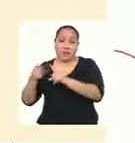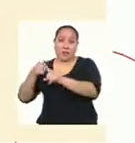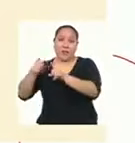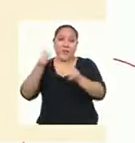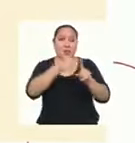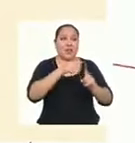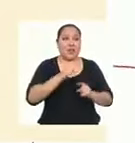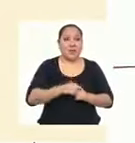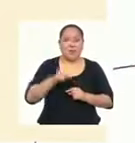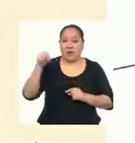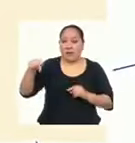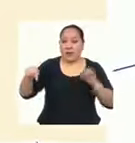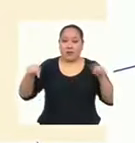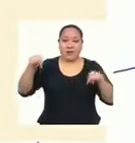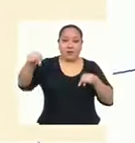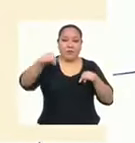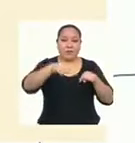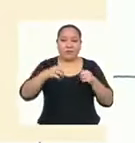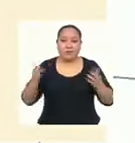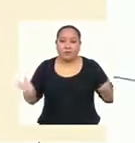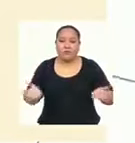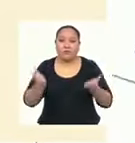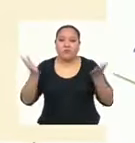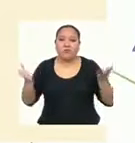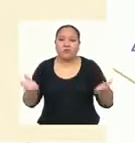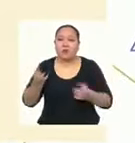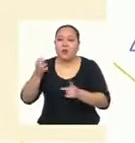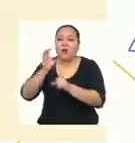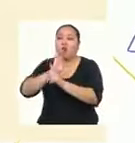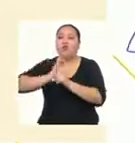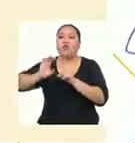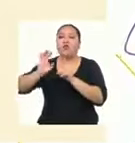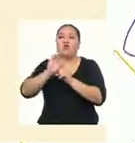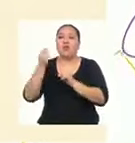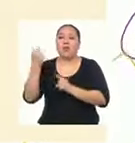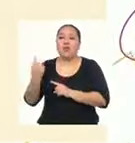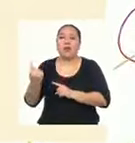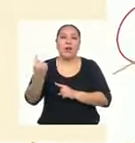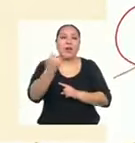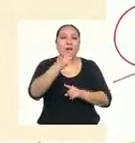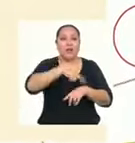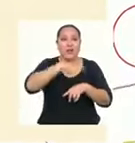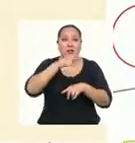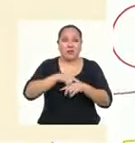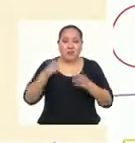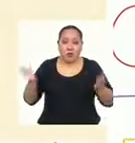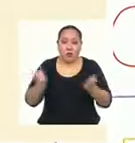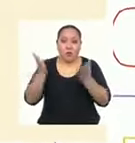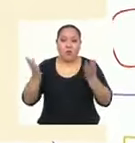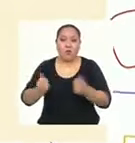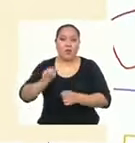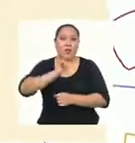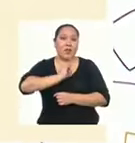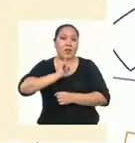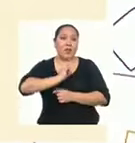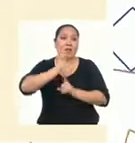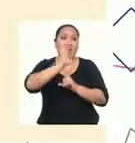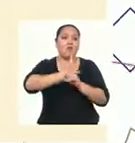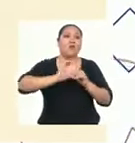para ser un medio de revaloración de la cultura de cada región. Y buscan promover la identidad cultural,